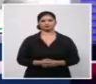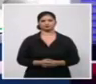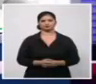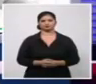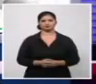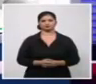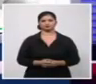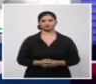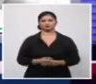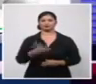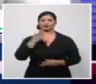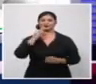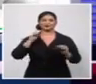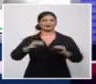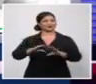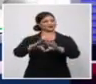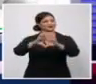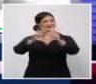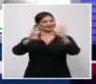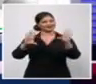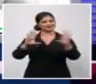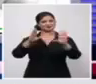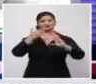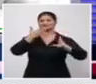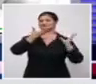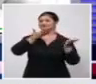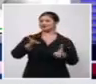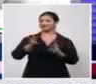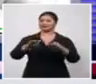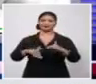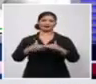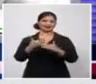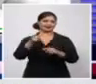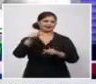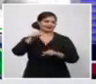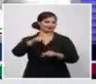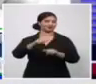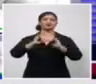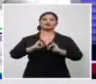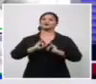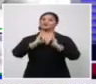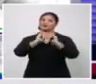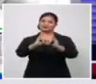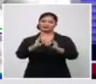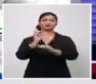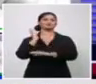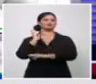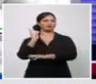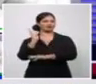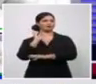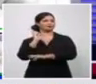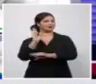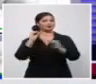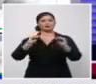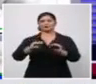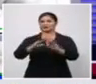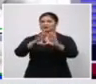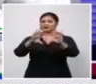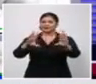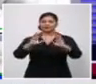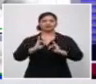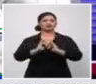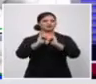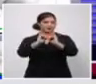Muy buenos días, qué gusto saludarle. Bienvenido a este espacio que lleva usted en cada mañana una actualización sobre el comportamiento de